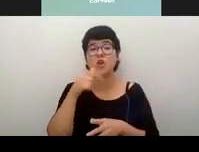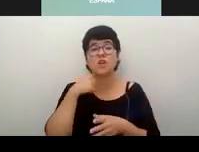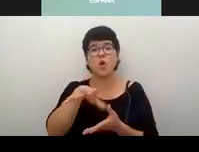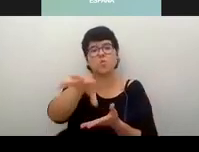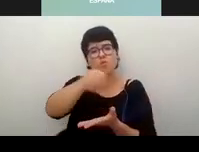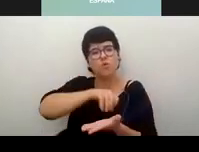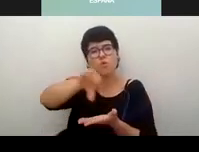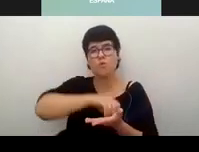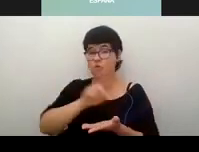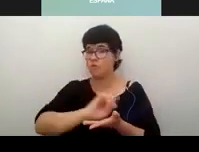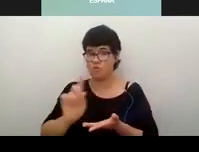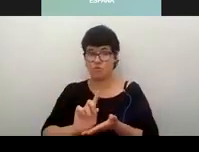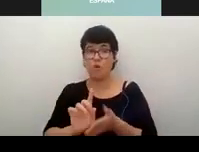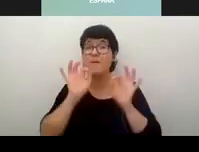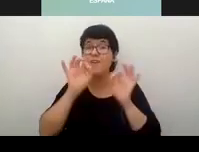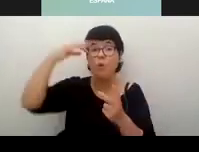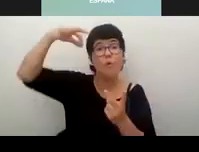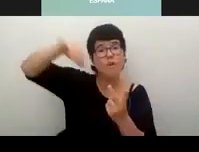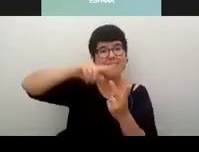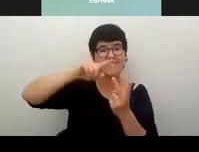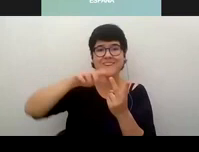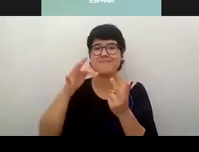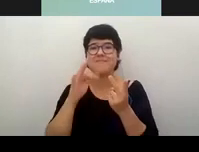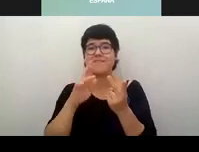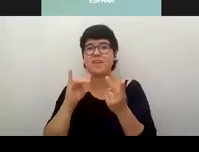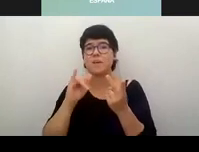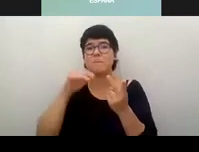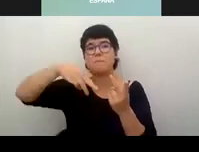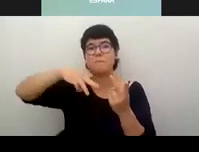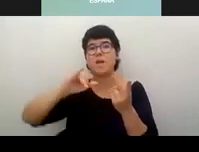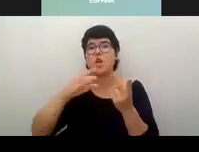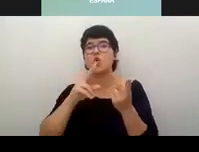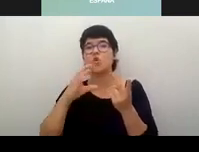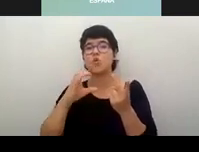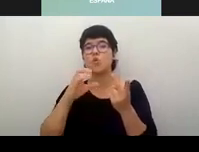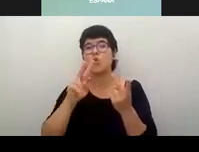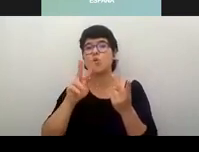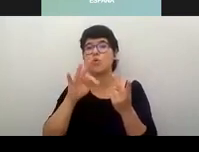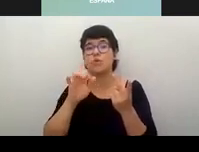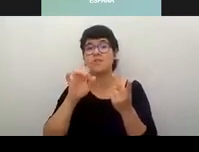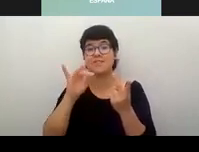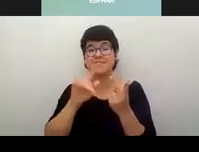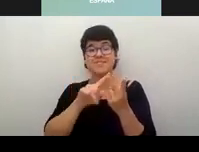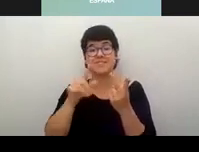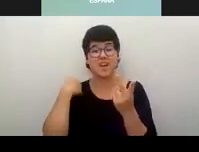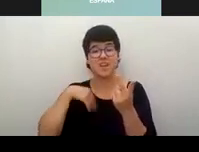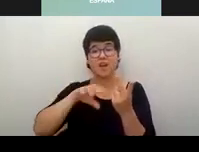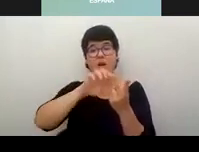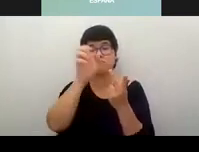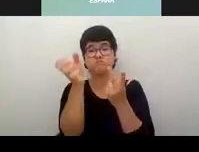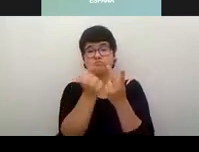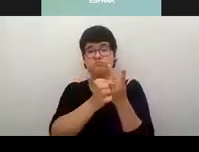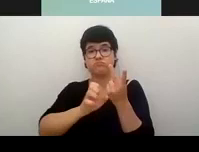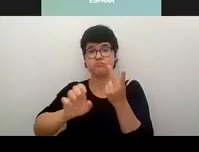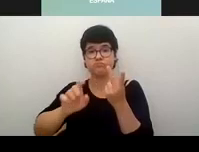hacen. Es decir, las 4 o 5 calorías, las 4 perdidas que queden en una alimentación después de la digestión, los firmicutes